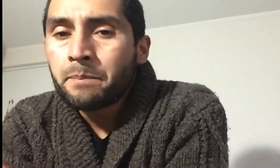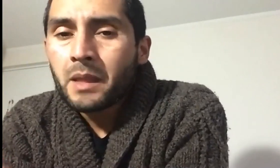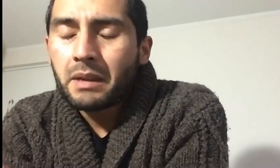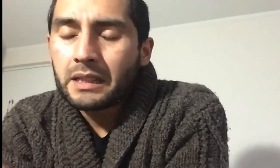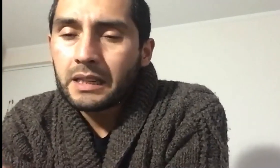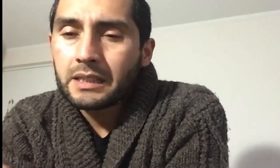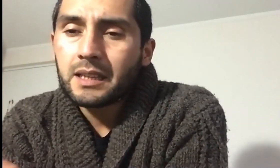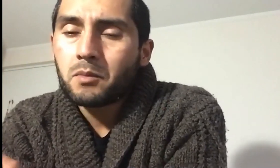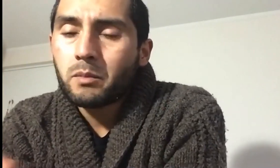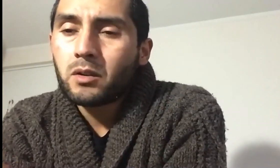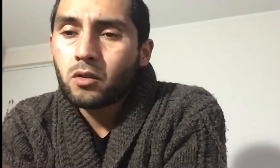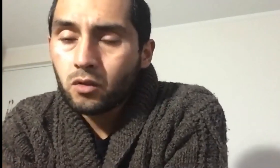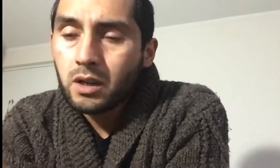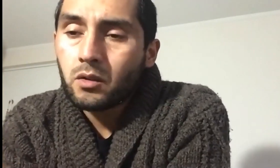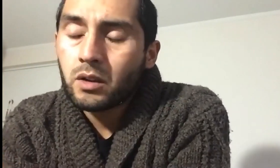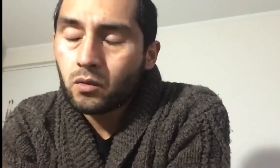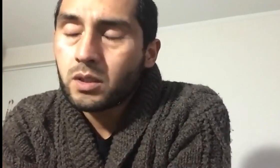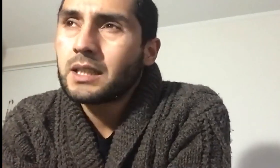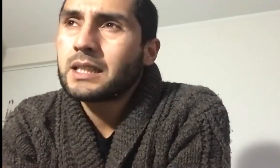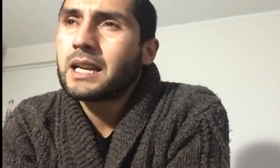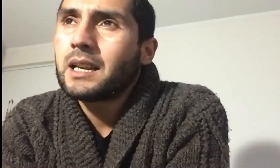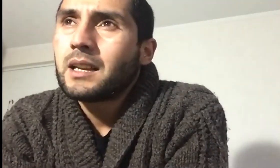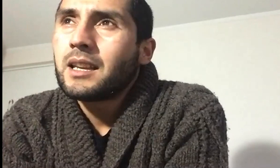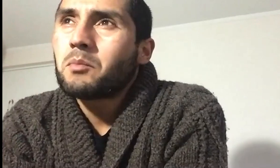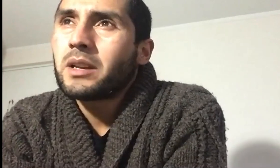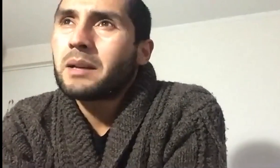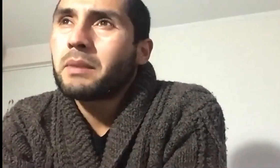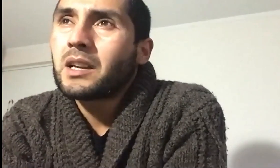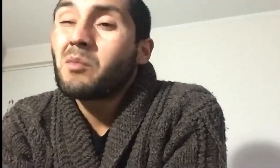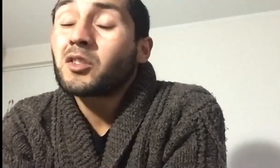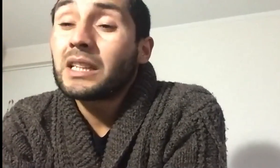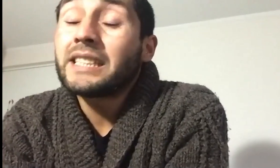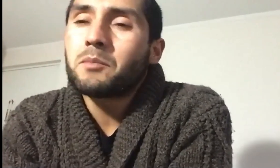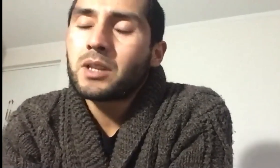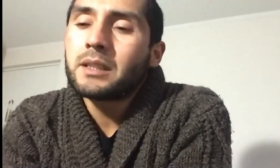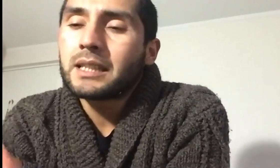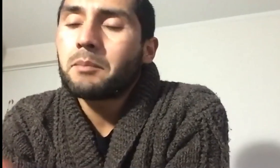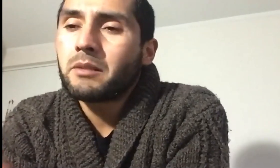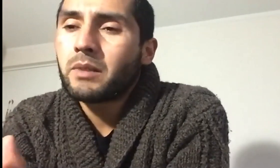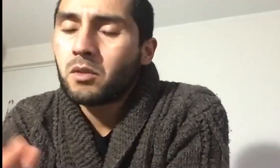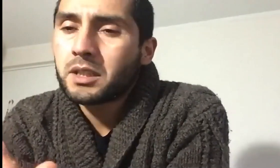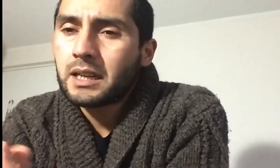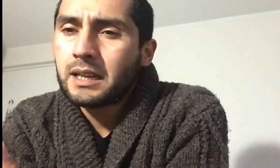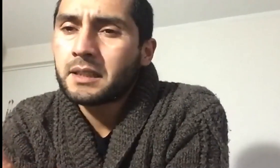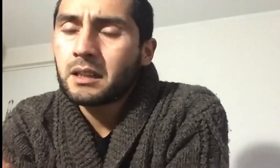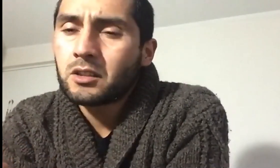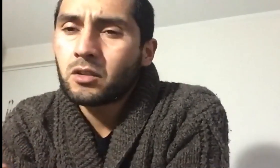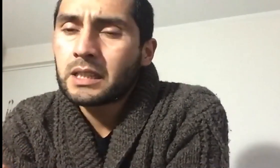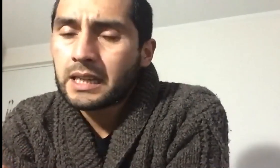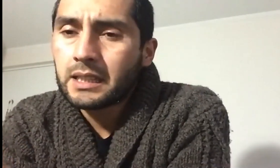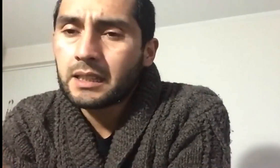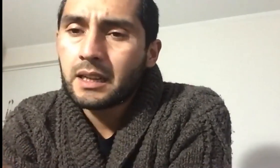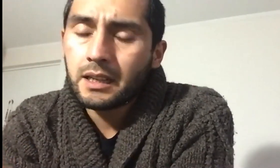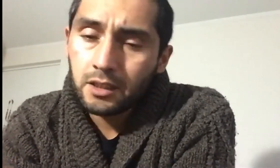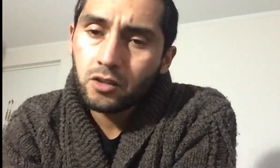que me interesan que por lo menos los conozcan, los escuchen, ¿ya? Y puedan ver cómo se utilizan, pues así que también vamos a hacer dentro de